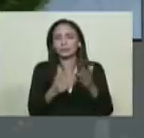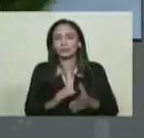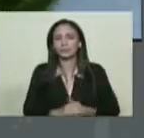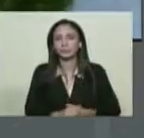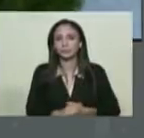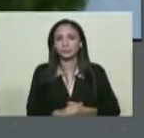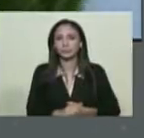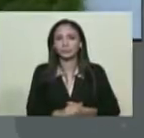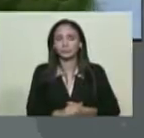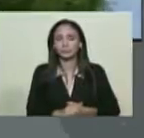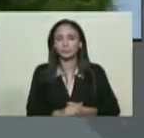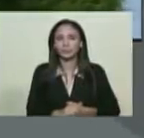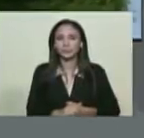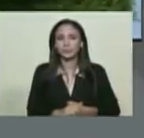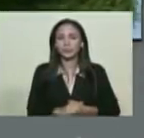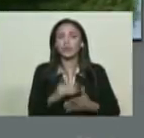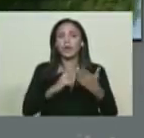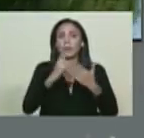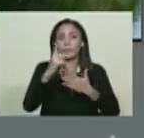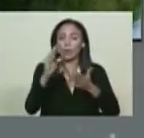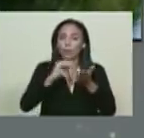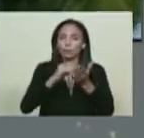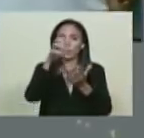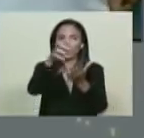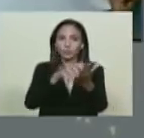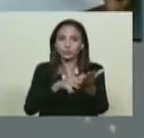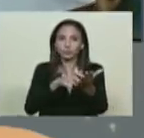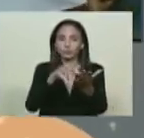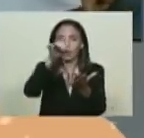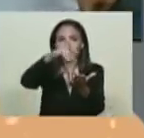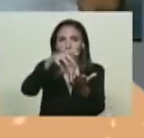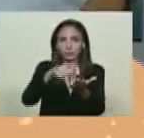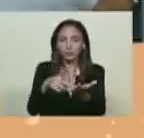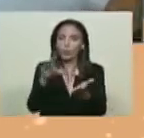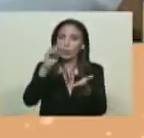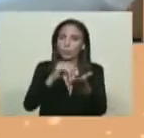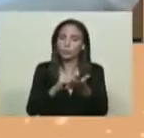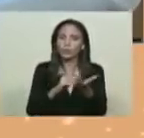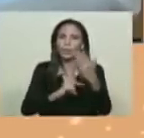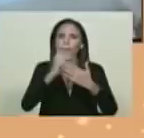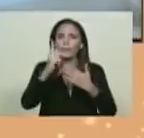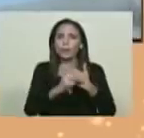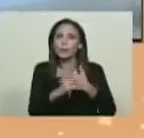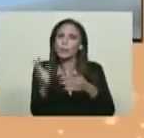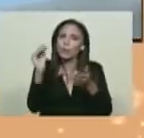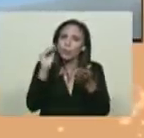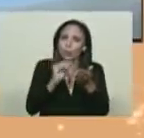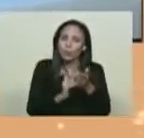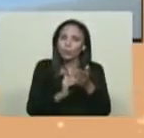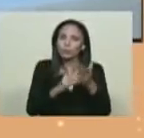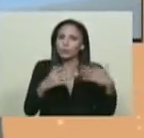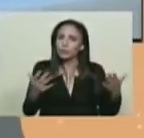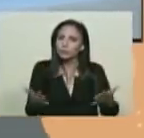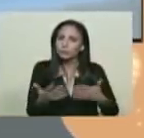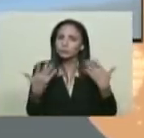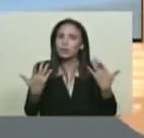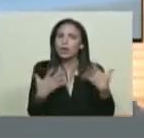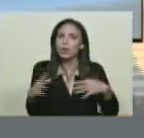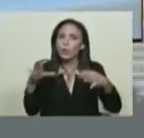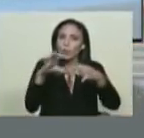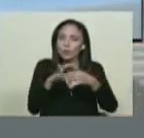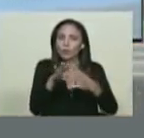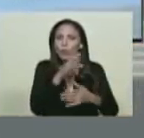Bueno, el plan Vuelta al Campo, muchachos, es un plan para rescatar la armonía de